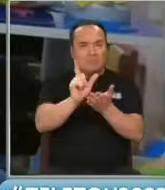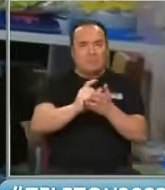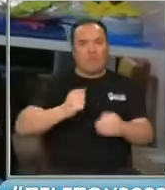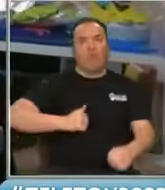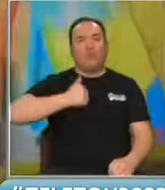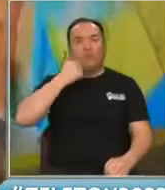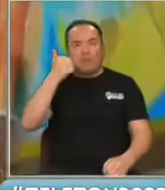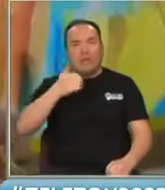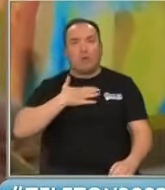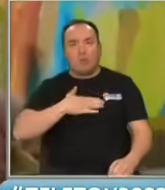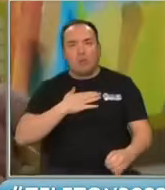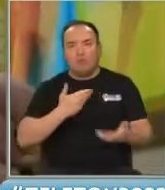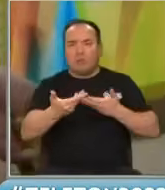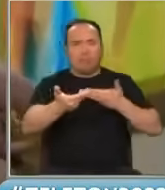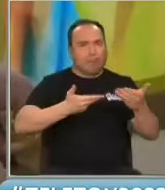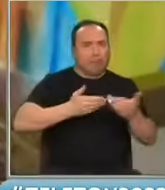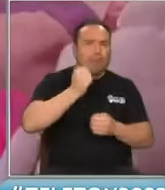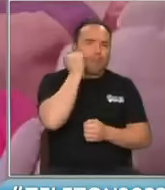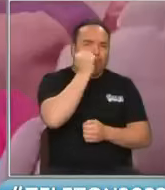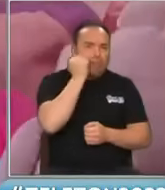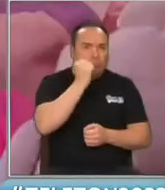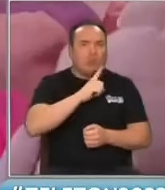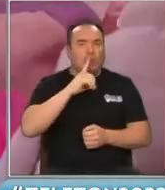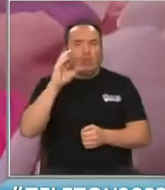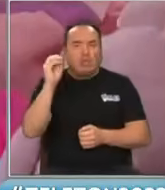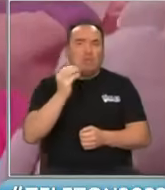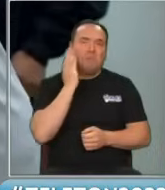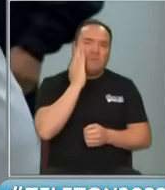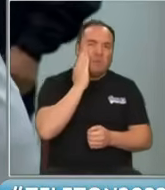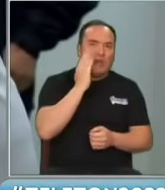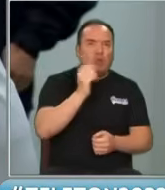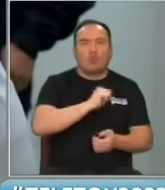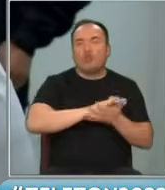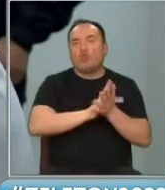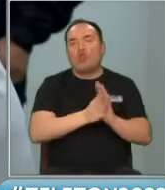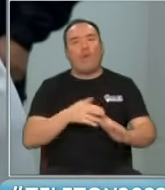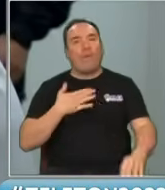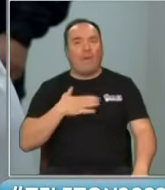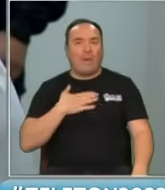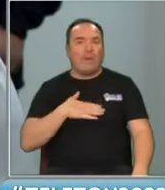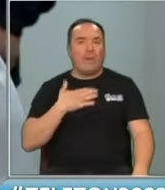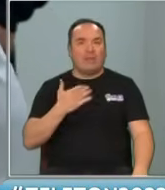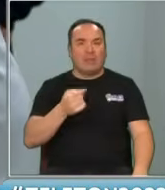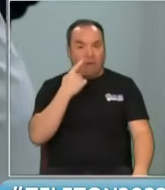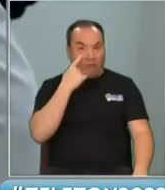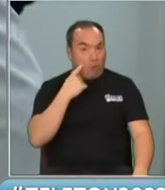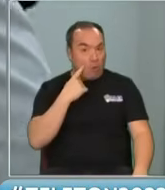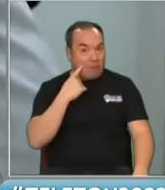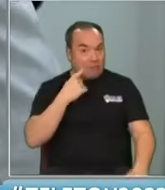me gusta cómo me tratan, me gustan los tíos, en general me gusta todo. Vamos a ver.